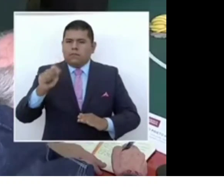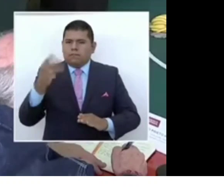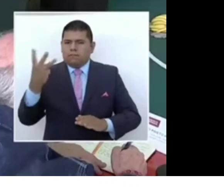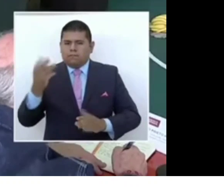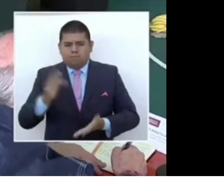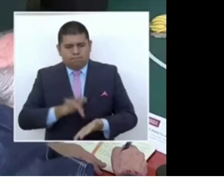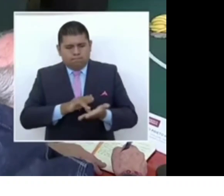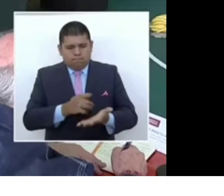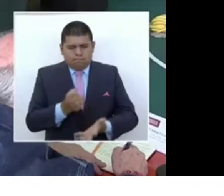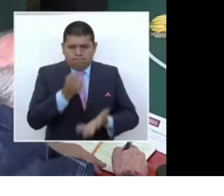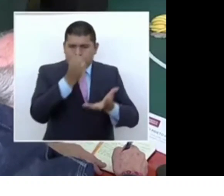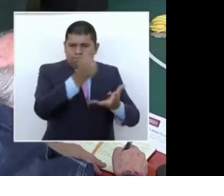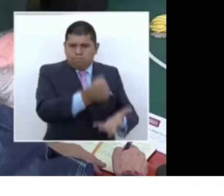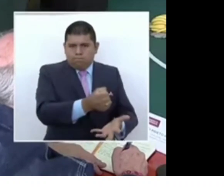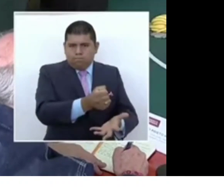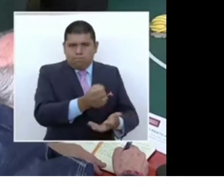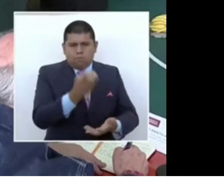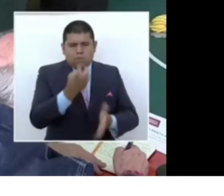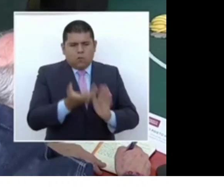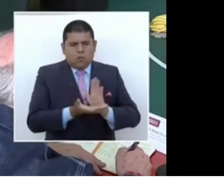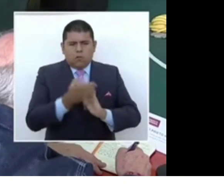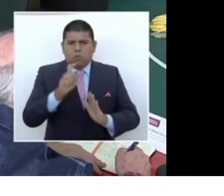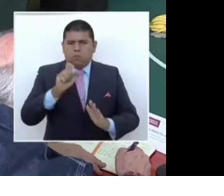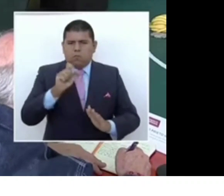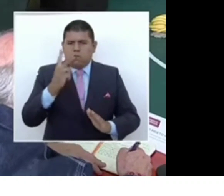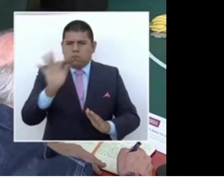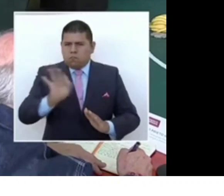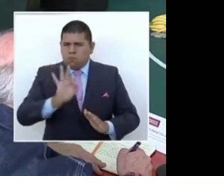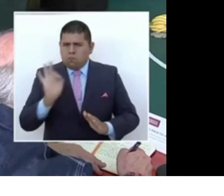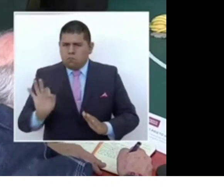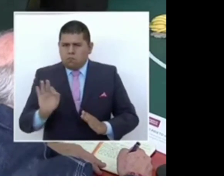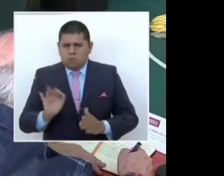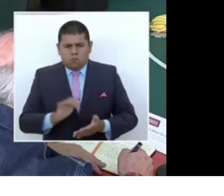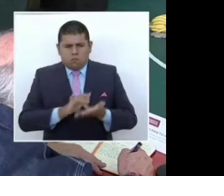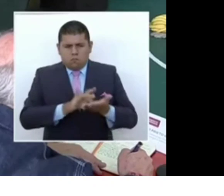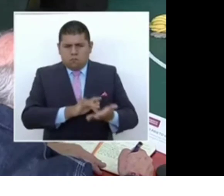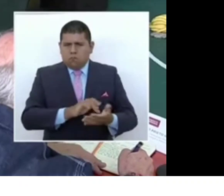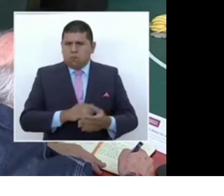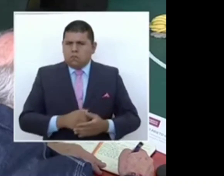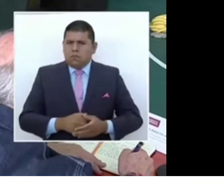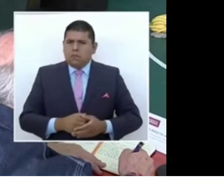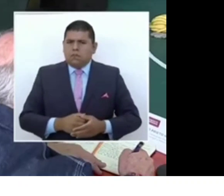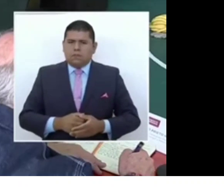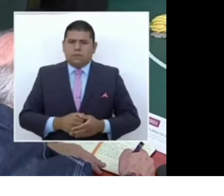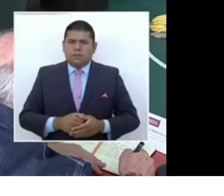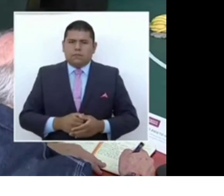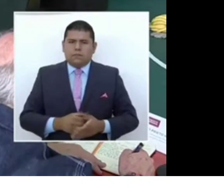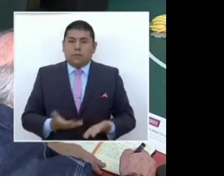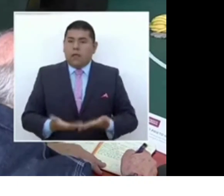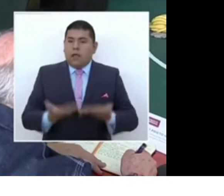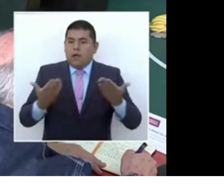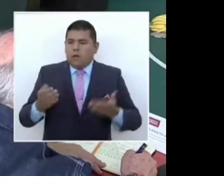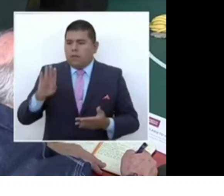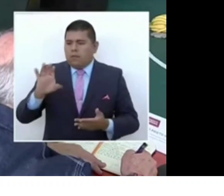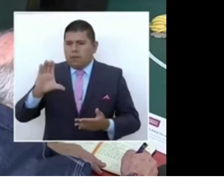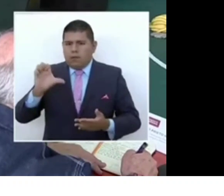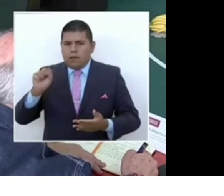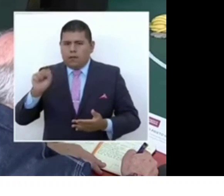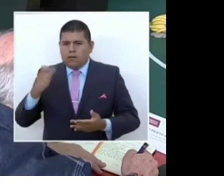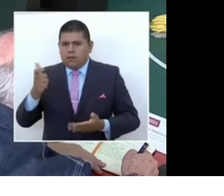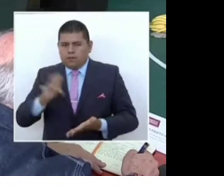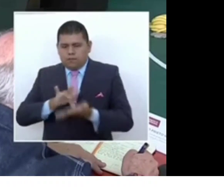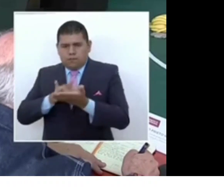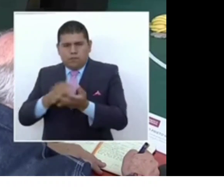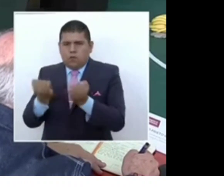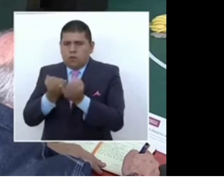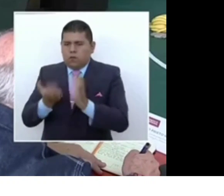$173. Es un incremento del 22%. En el caso de las becas también va a haber un